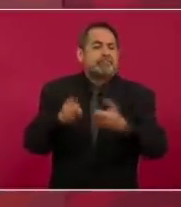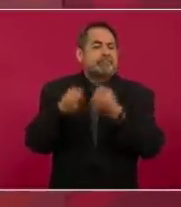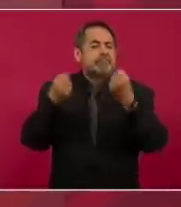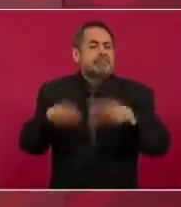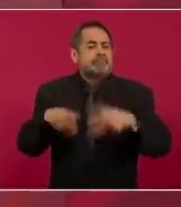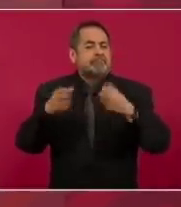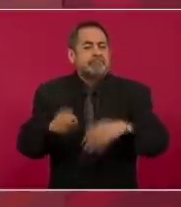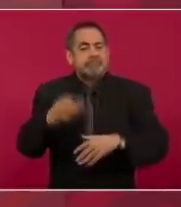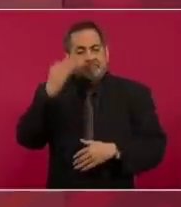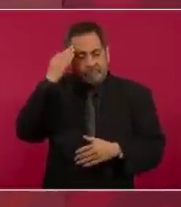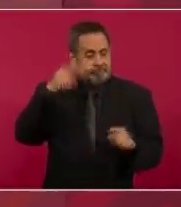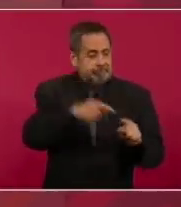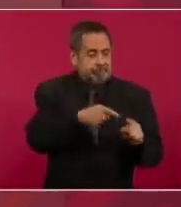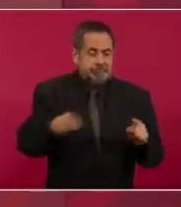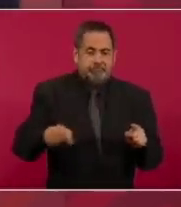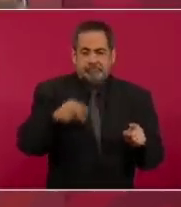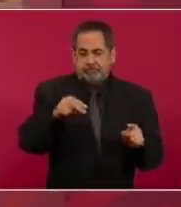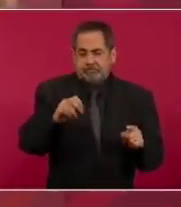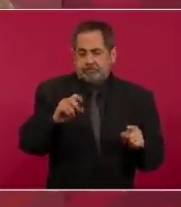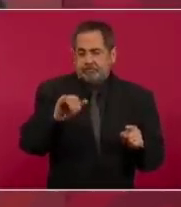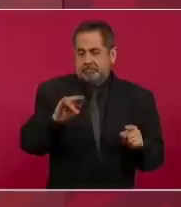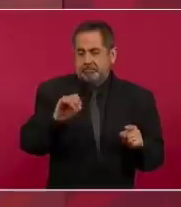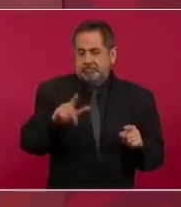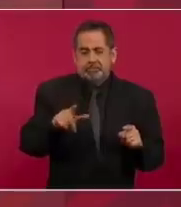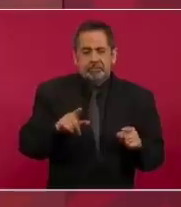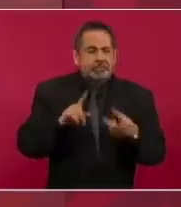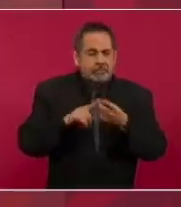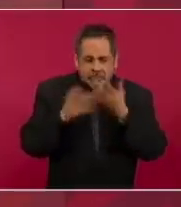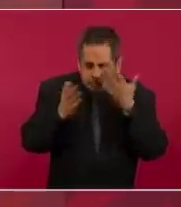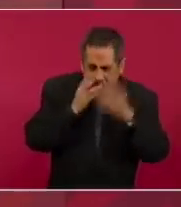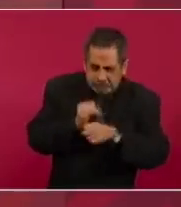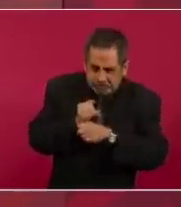durante el periodo neoliberal? ¿Dónde están los estudios sobre eso?